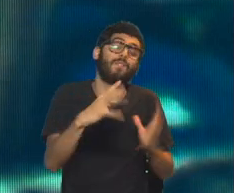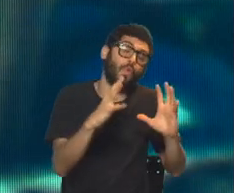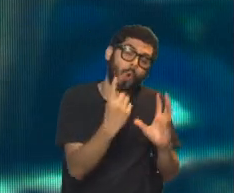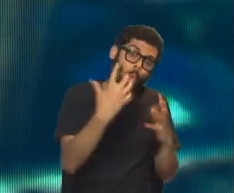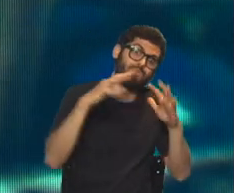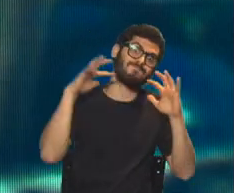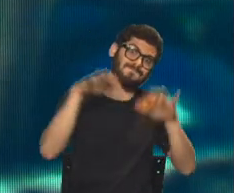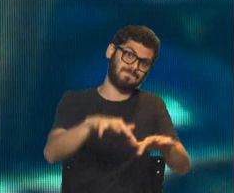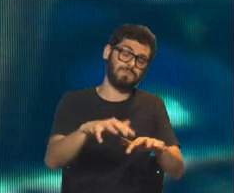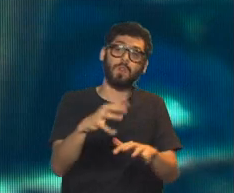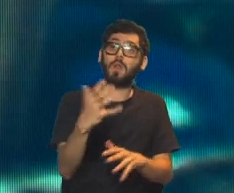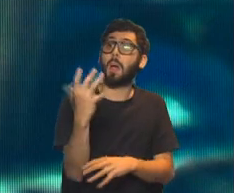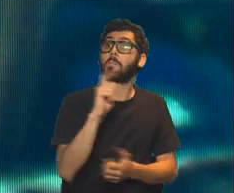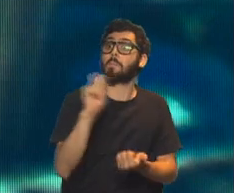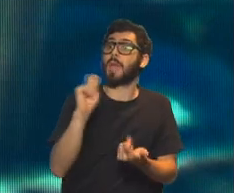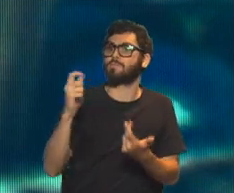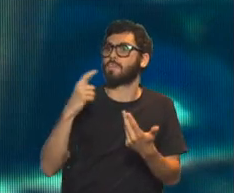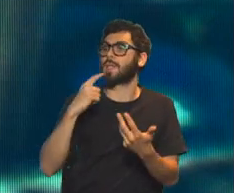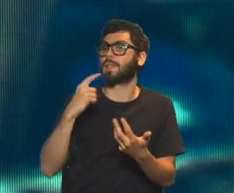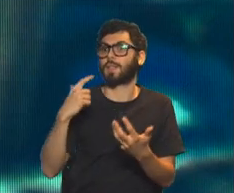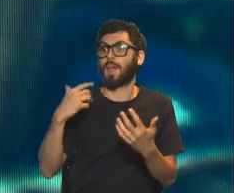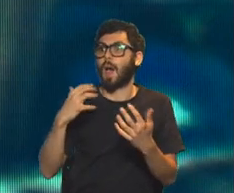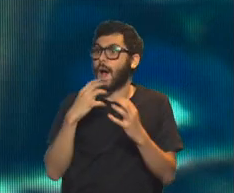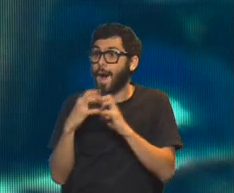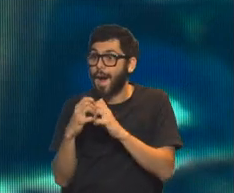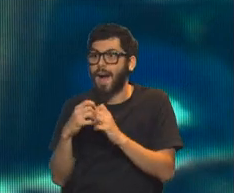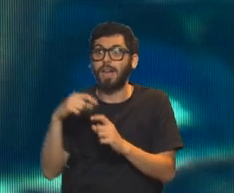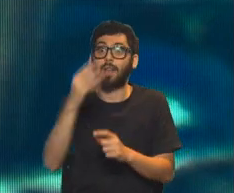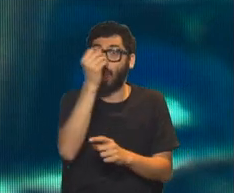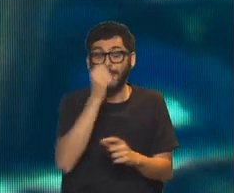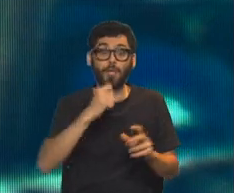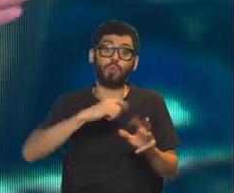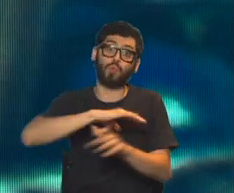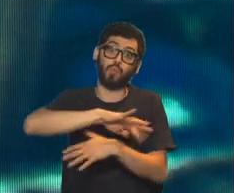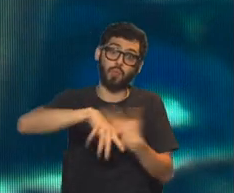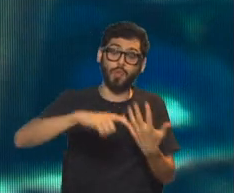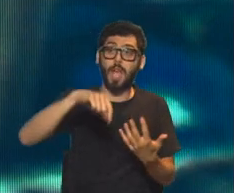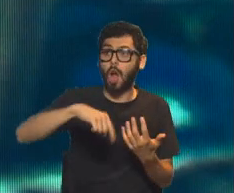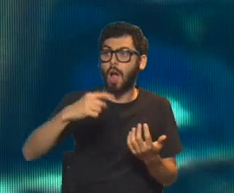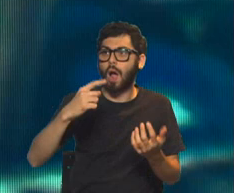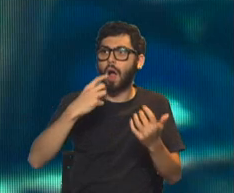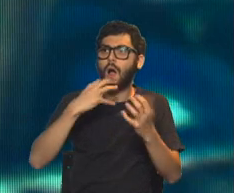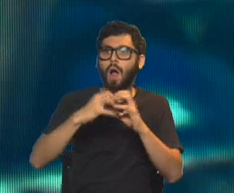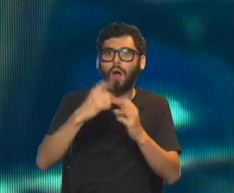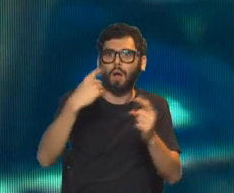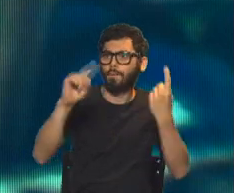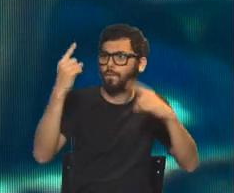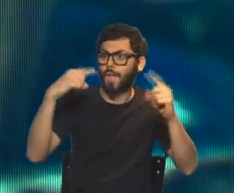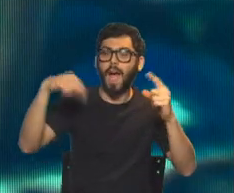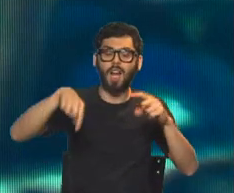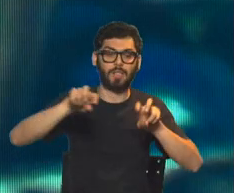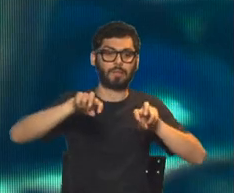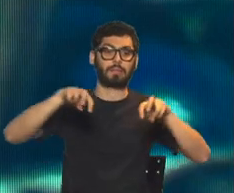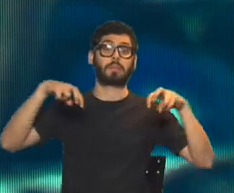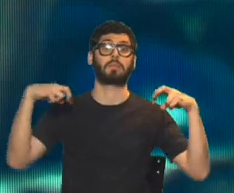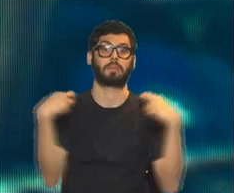últimos meses, tuvo su gran polémica durante el fin de semana y ha traído hasta ahora tantos coletazos que hemos ampliado la mesa, que